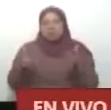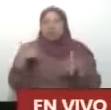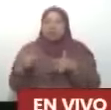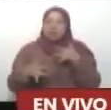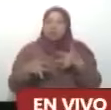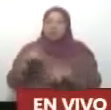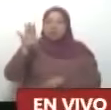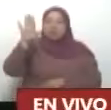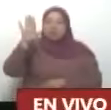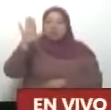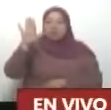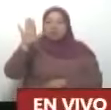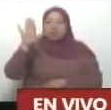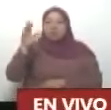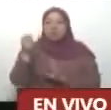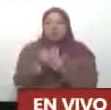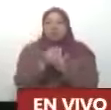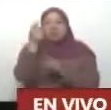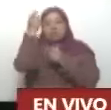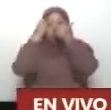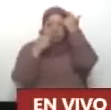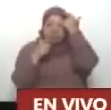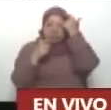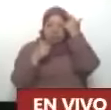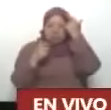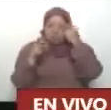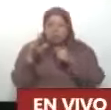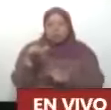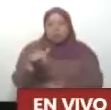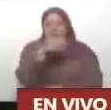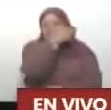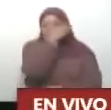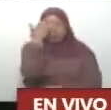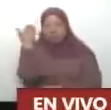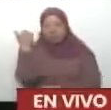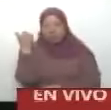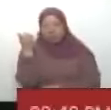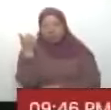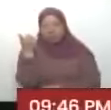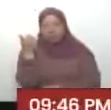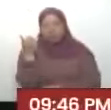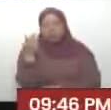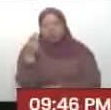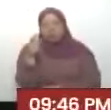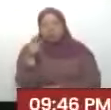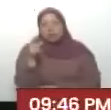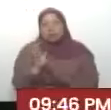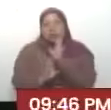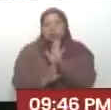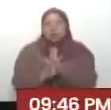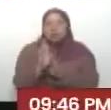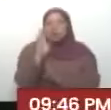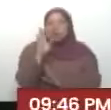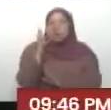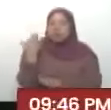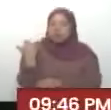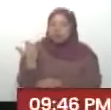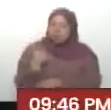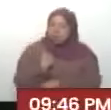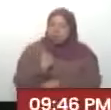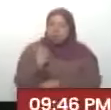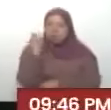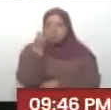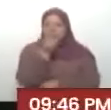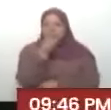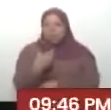de juramentación simbólica del comandante Chávez. Inolvidable. Pero Winston se creció. Como yo decía,